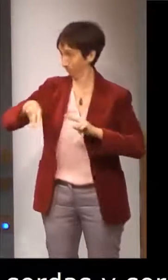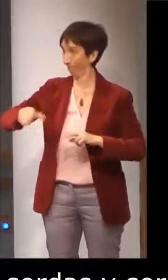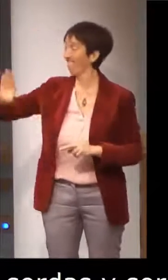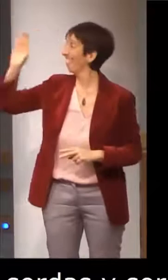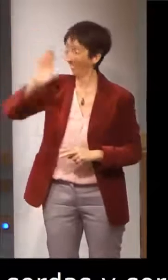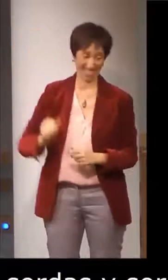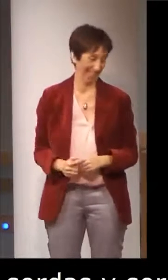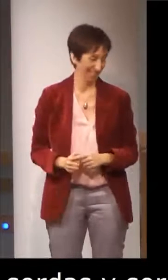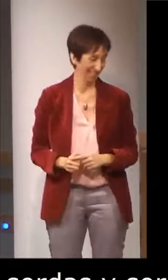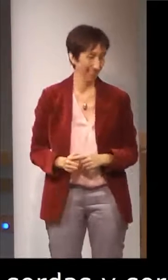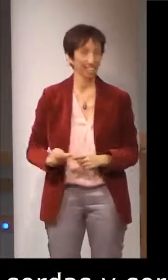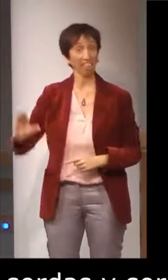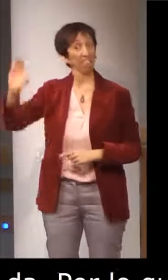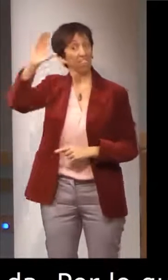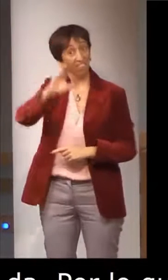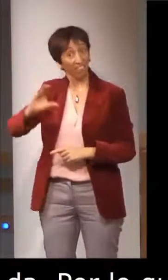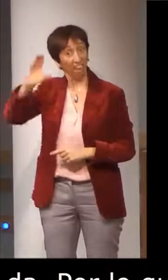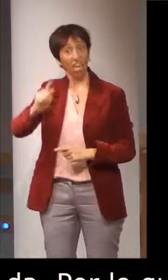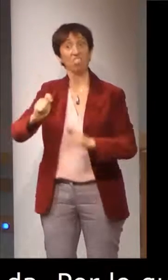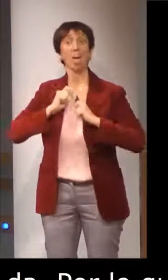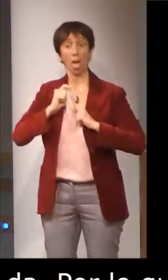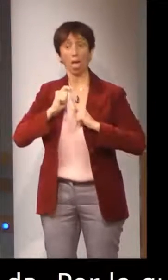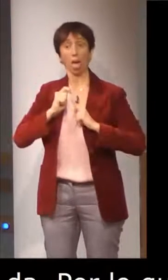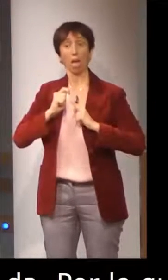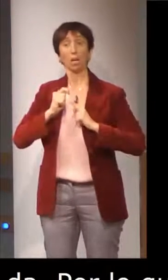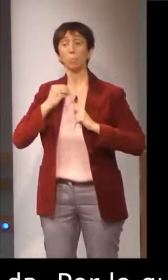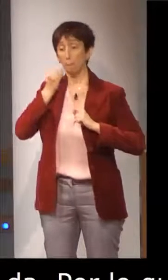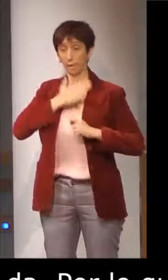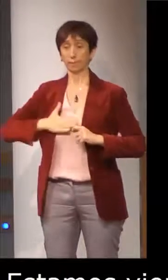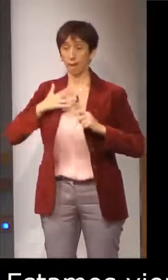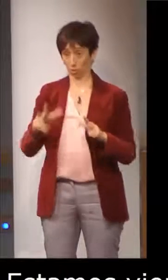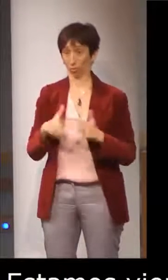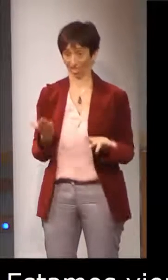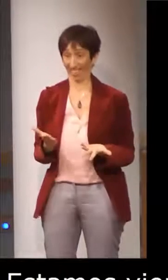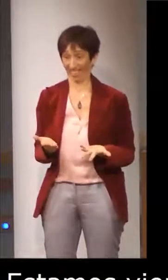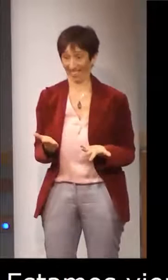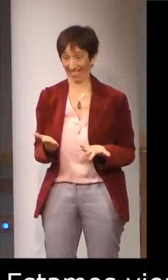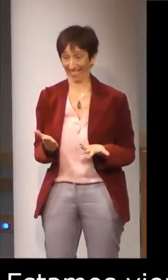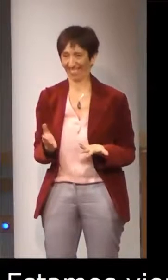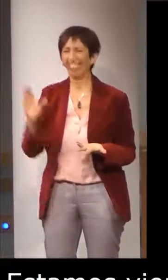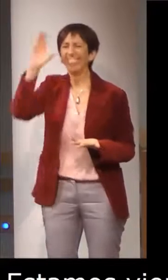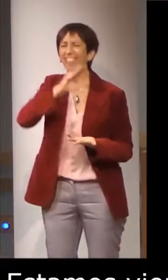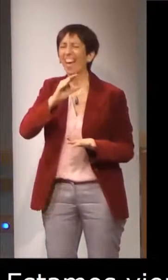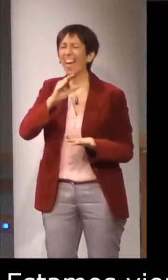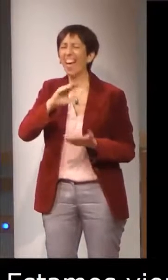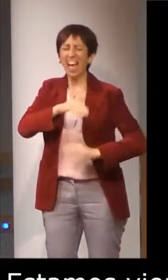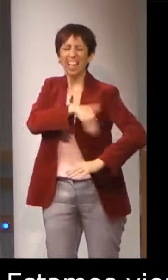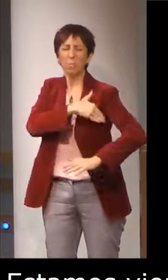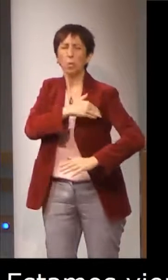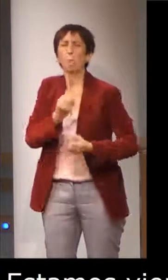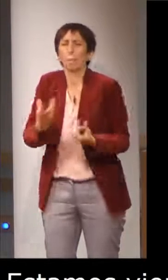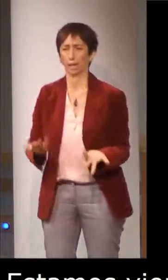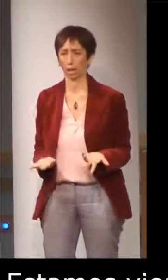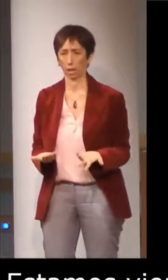Estamos viviendo ahora mismo una jornada en un espacio de ciencia, un espacio científico que siempre ha sido la ciencia